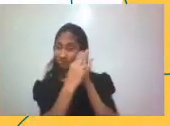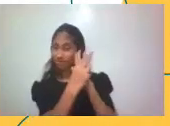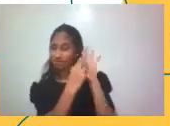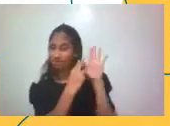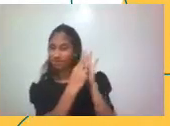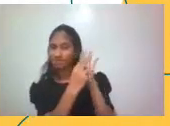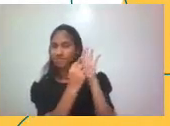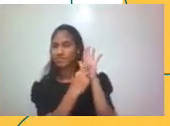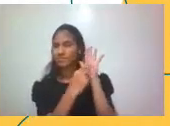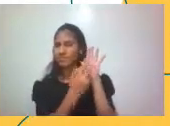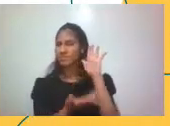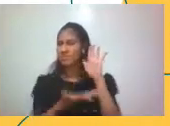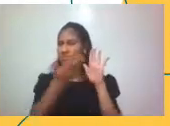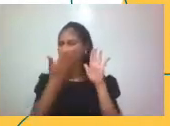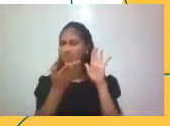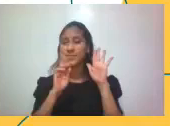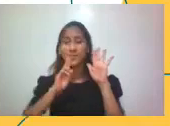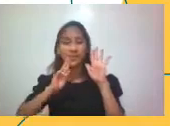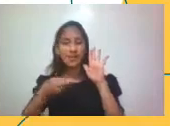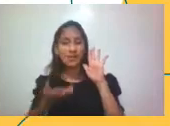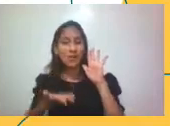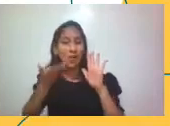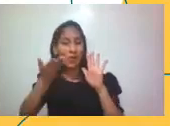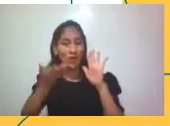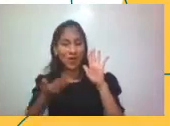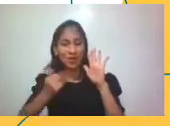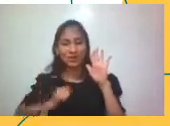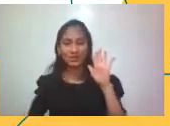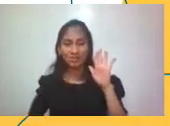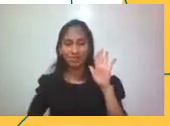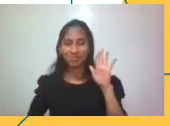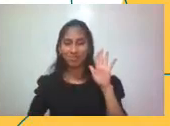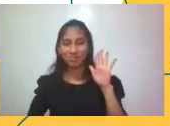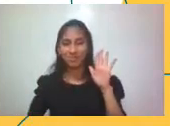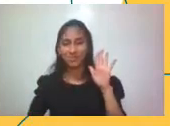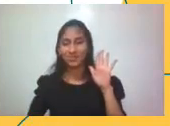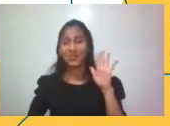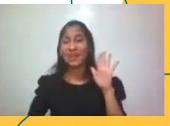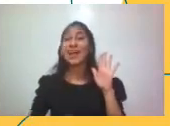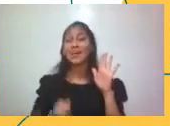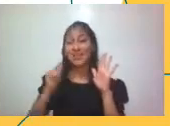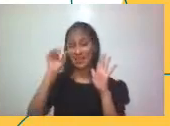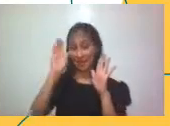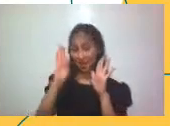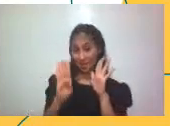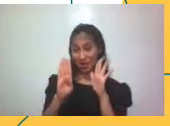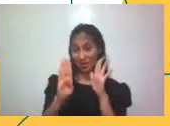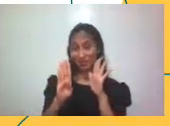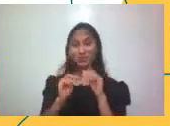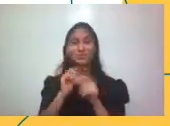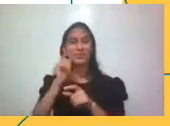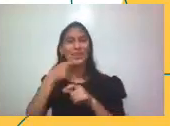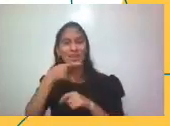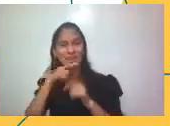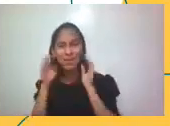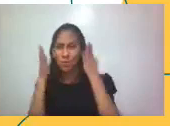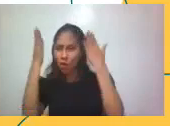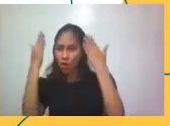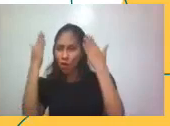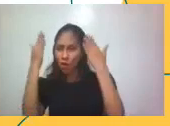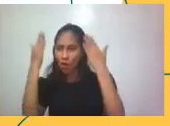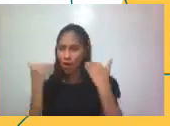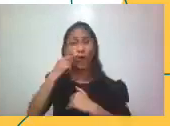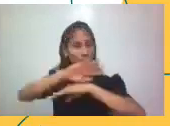realiza bajo el enfoque D? Y la respuesta correcta era la alternativa B: igualdad de género e